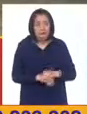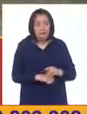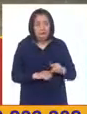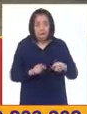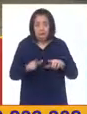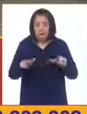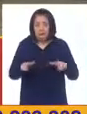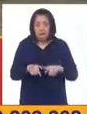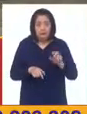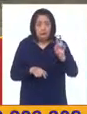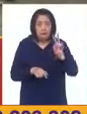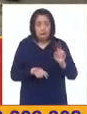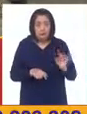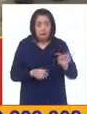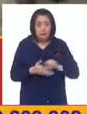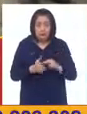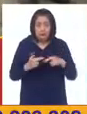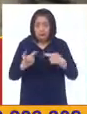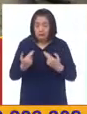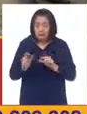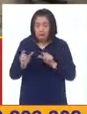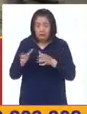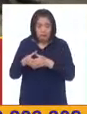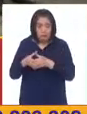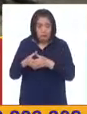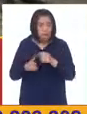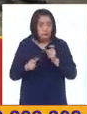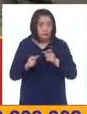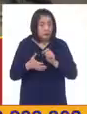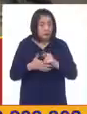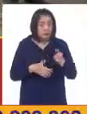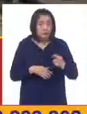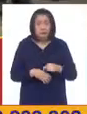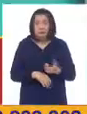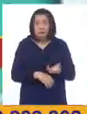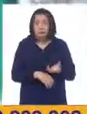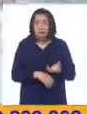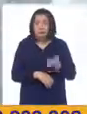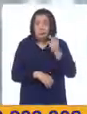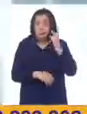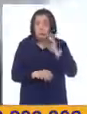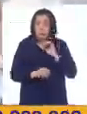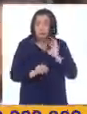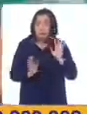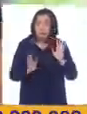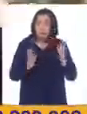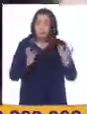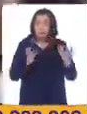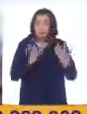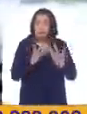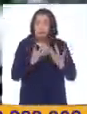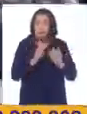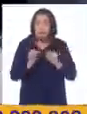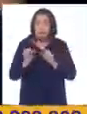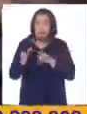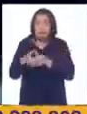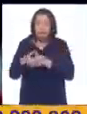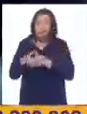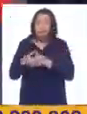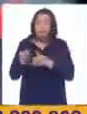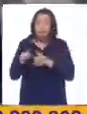distrito de Villa María del Triunfo, donde se reunió con un grupo de simpatizantes, Fujimori aludió a la presunta vinculación de la organización